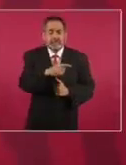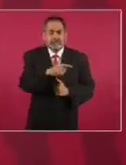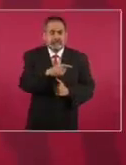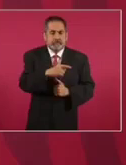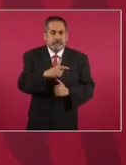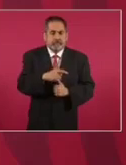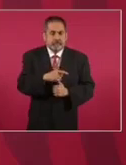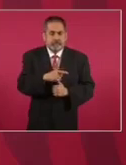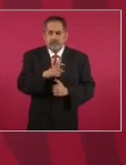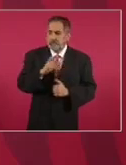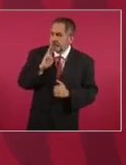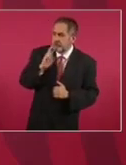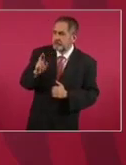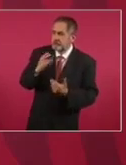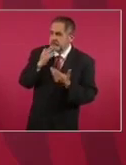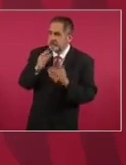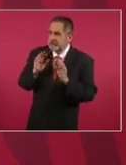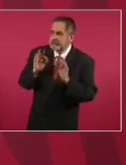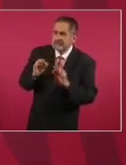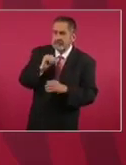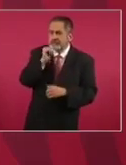les ha resultado nada